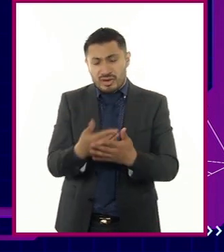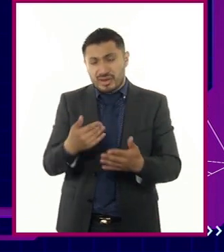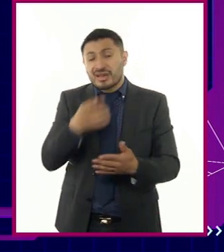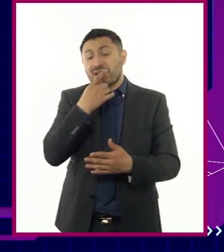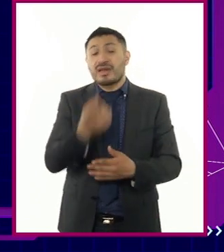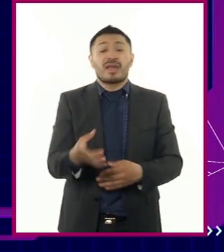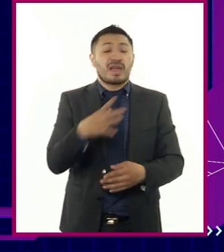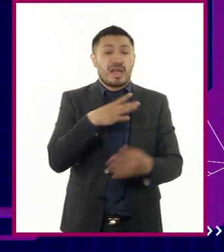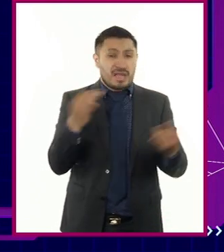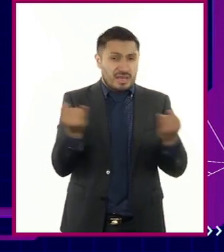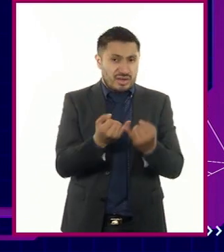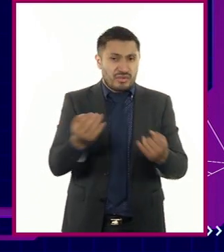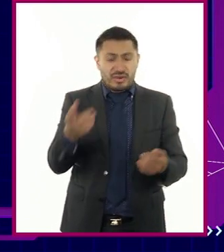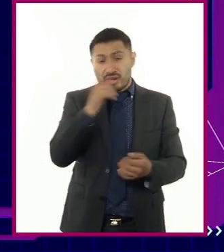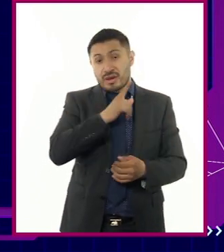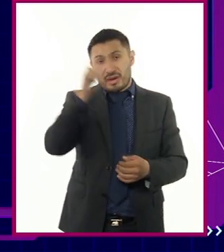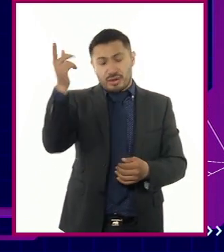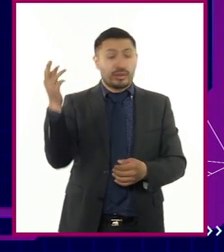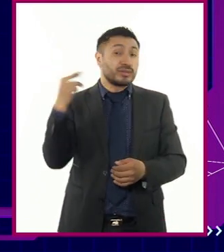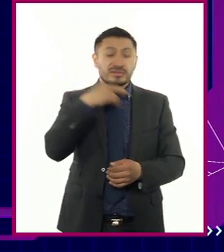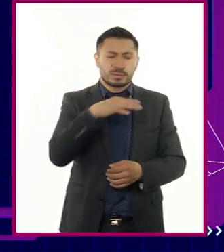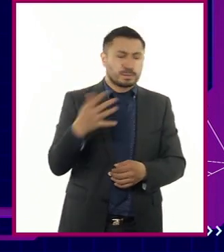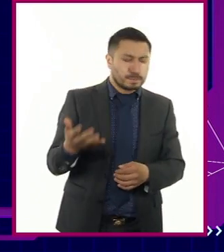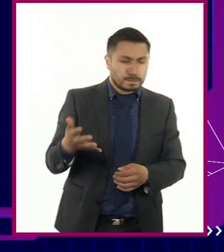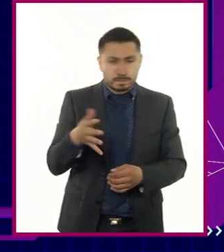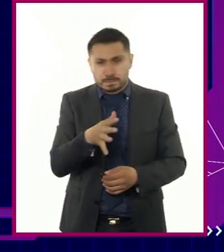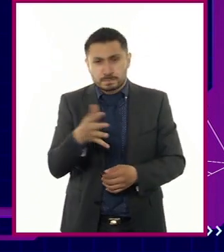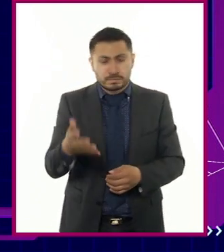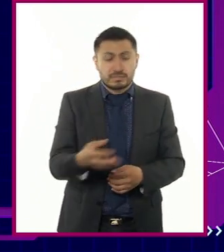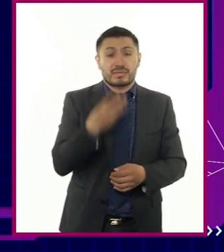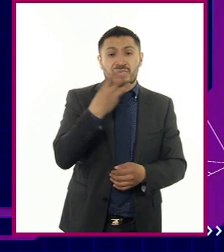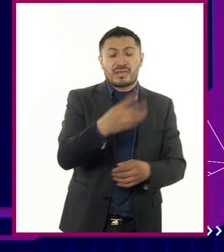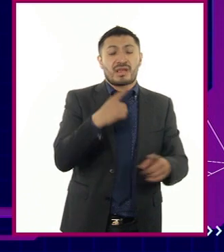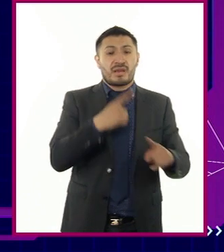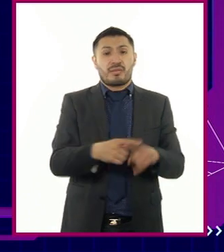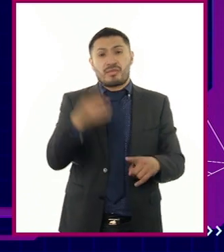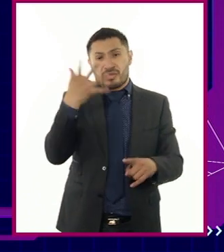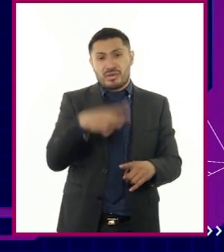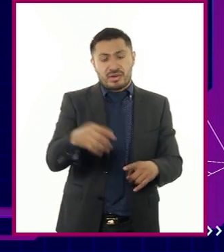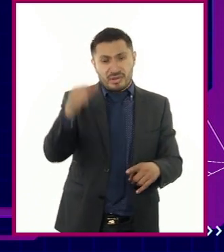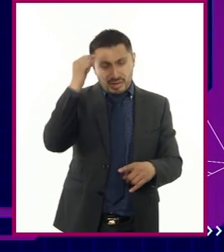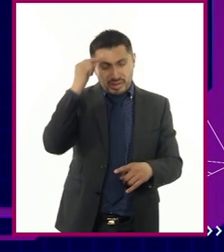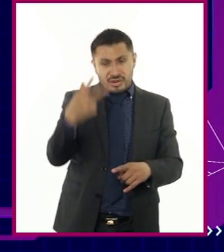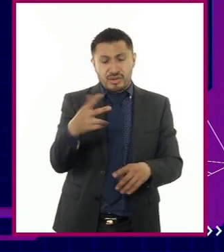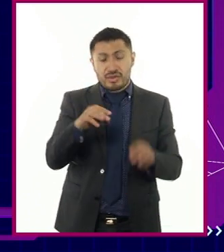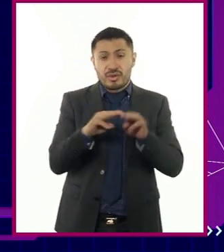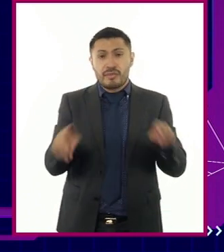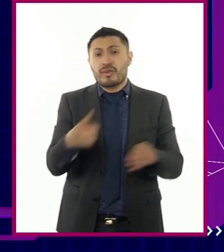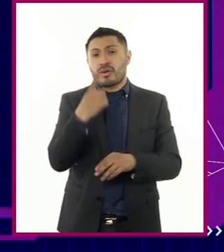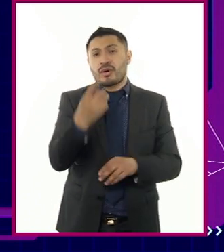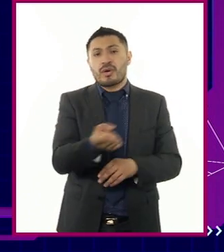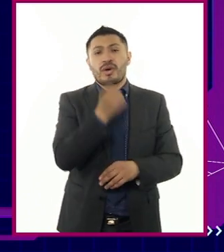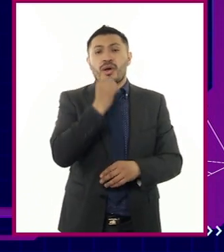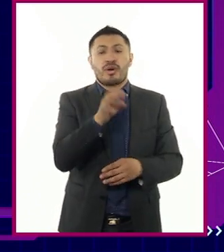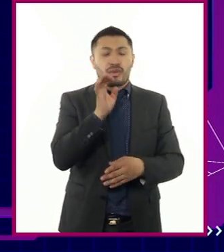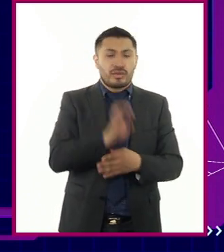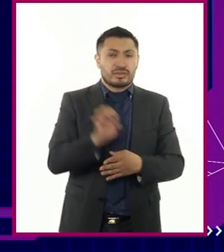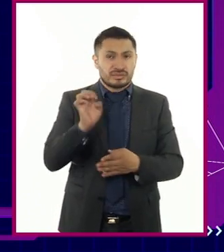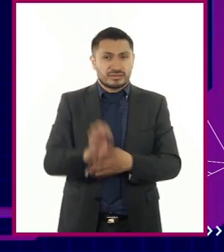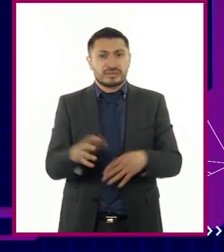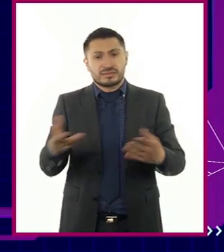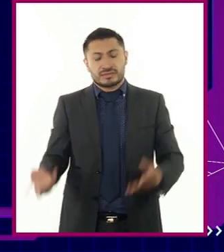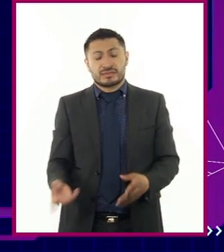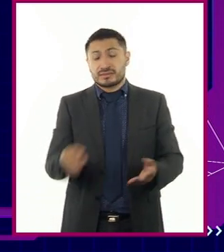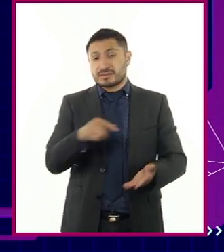es igual a la velocidad de la luz, aproximadamente 3 por 10 a la 8 metros por segundo. Entonces,